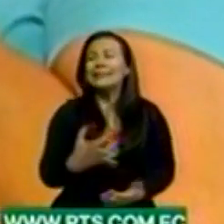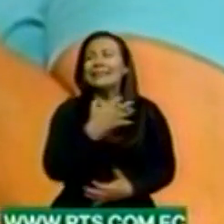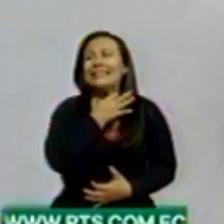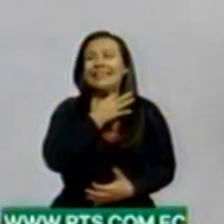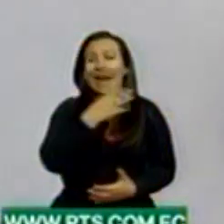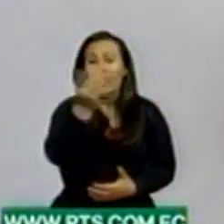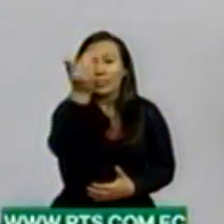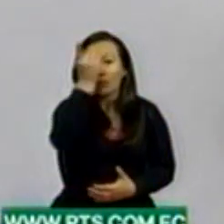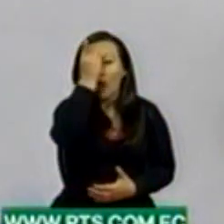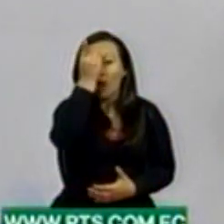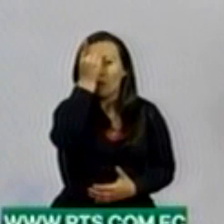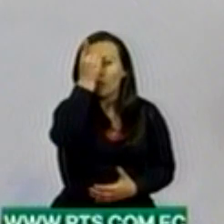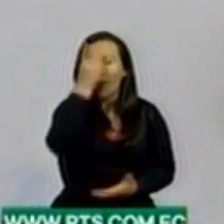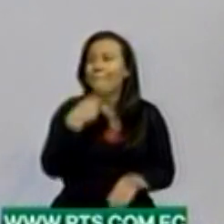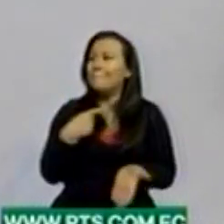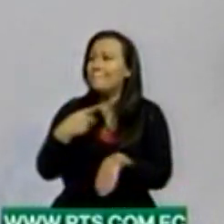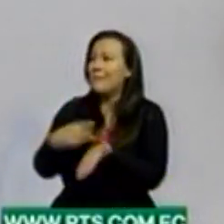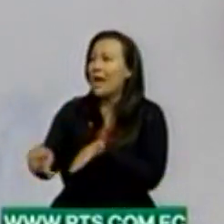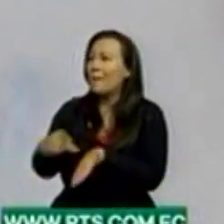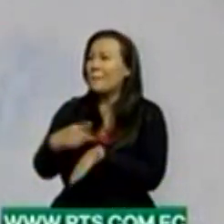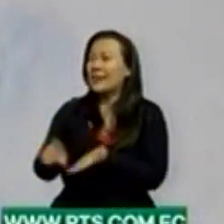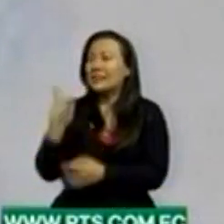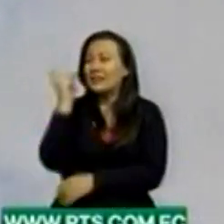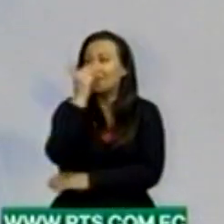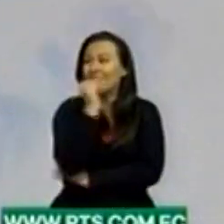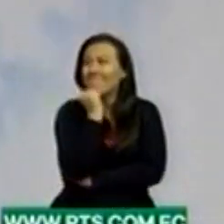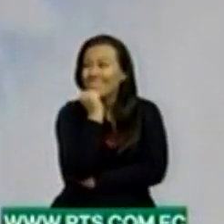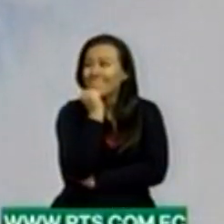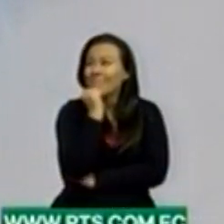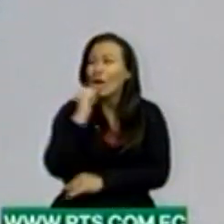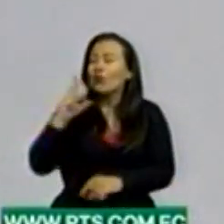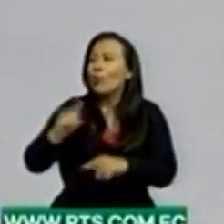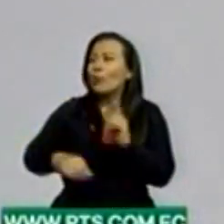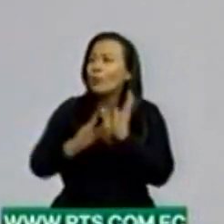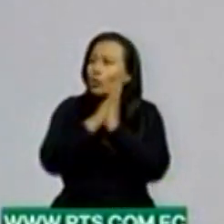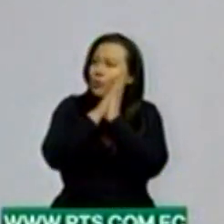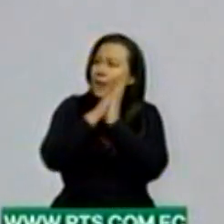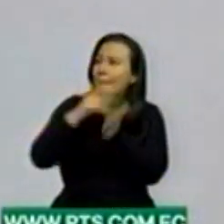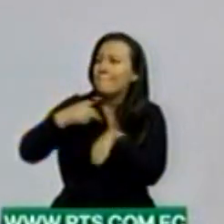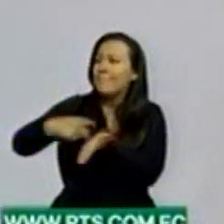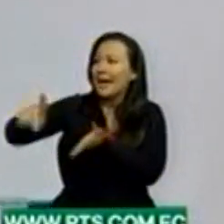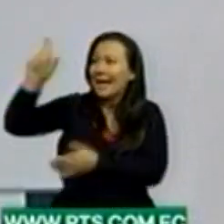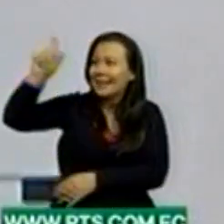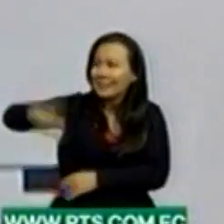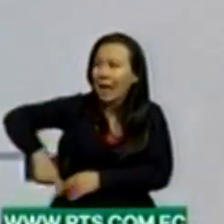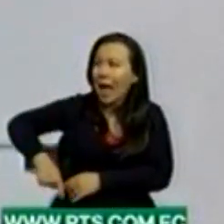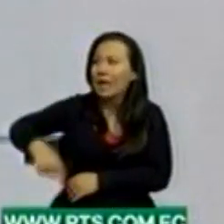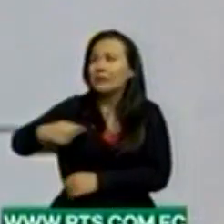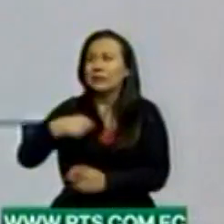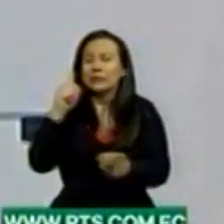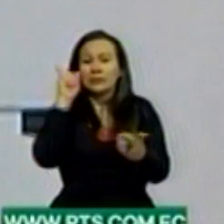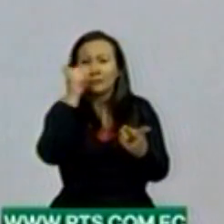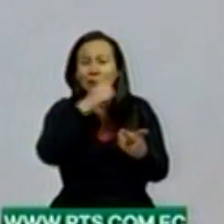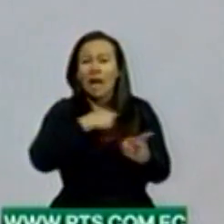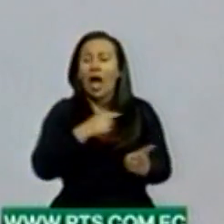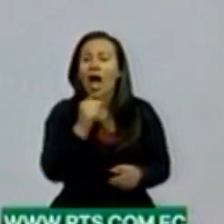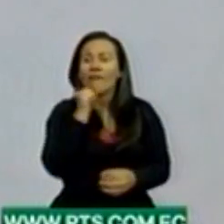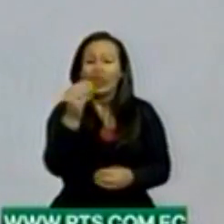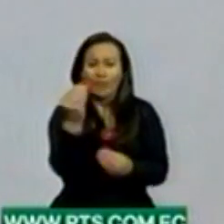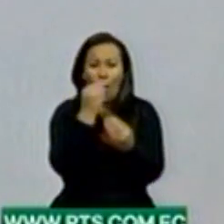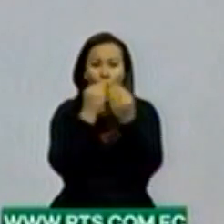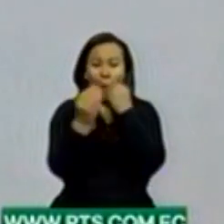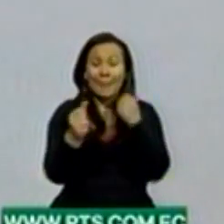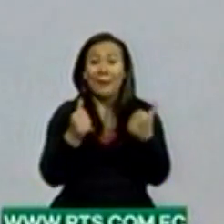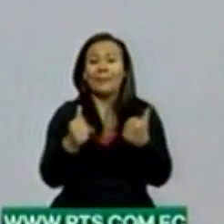ahorcados, ahorcados, deudas. No dormimos por pagar tarjeta. Muchas veces hasta ni nos alimentamos